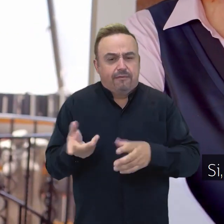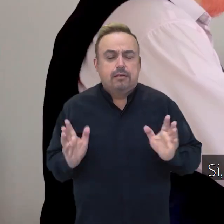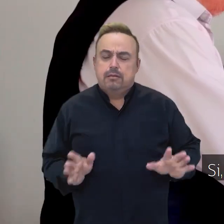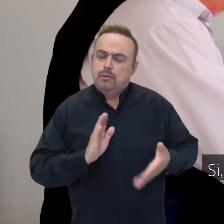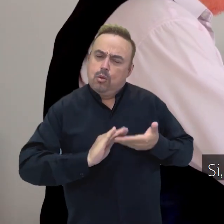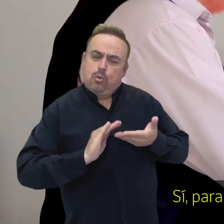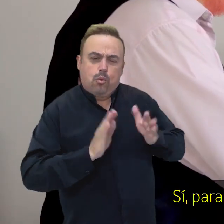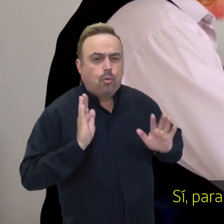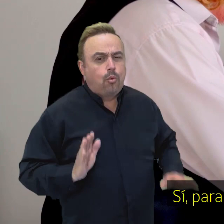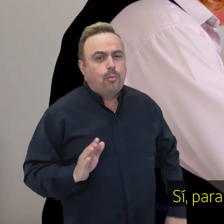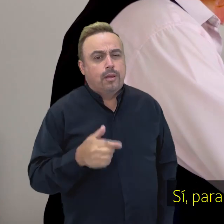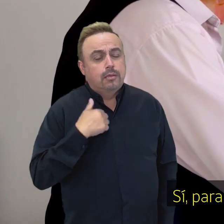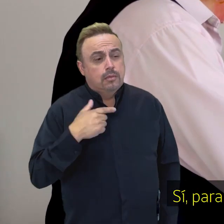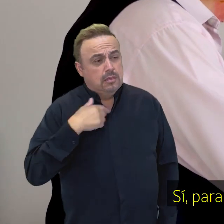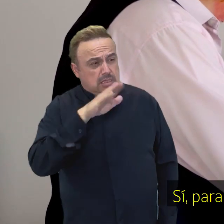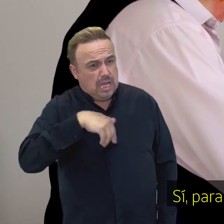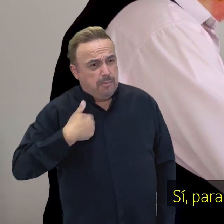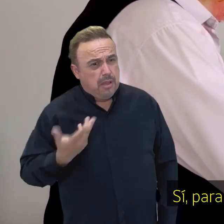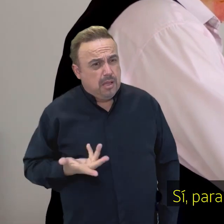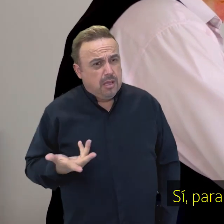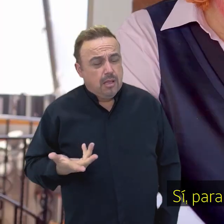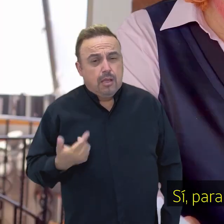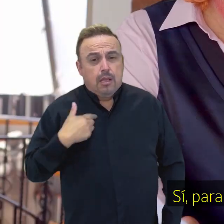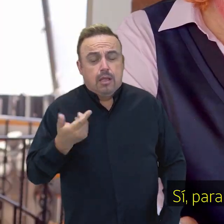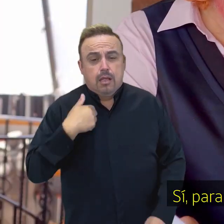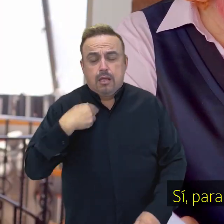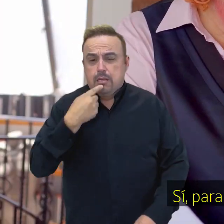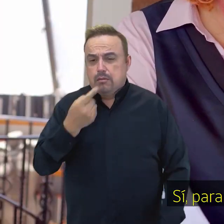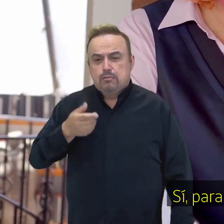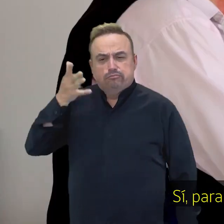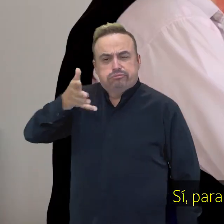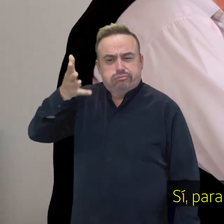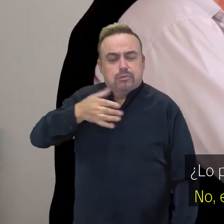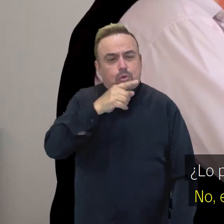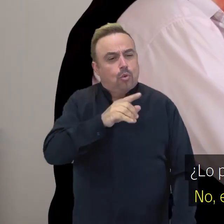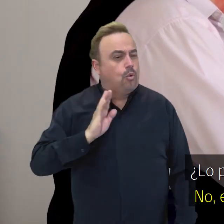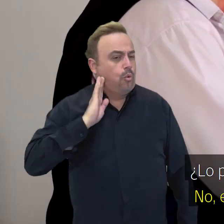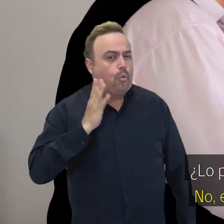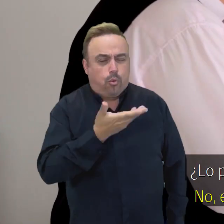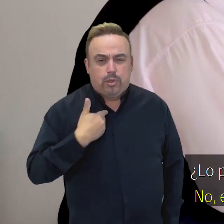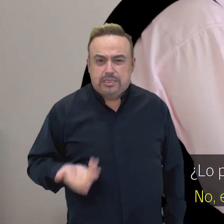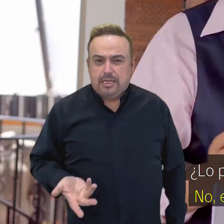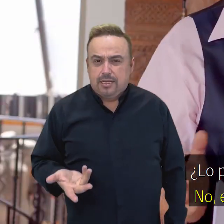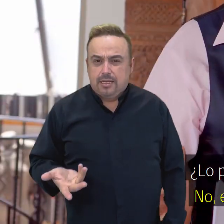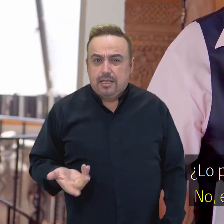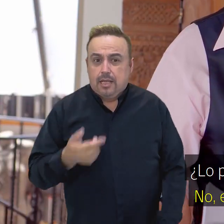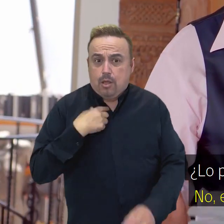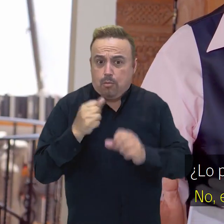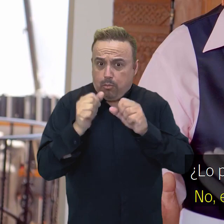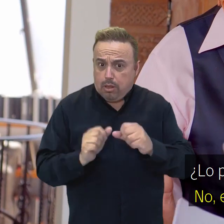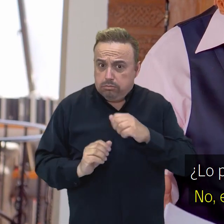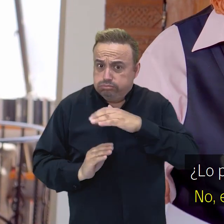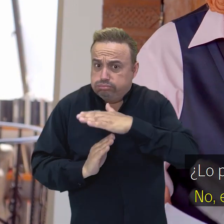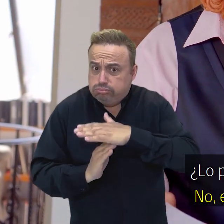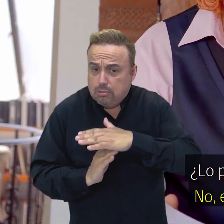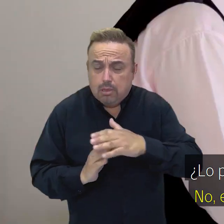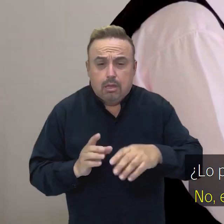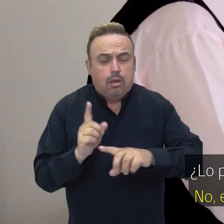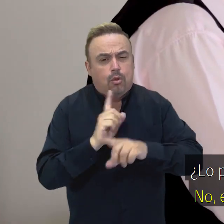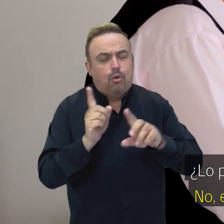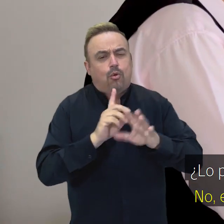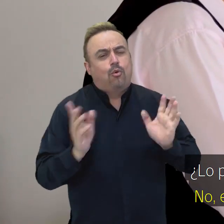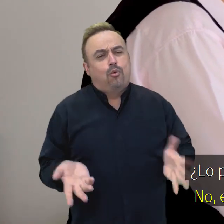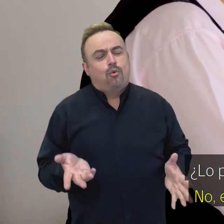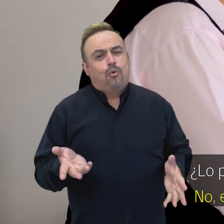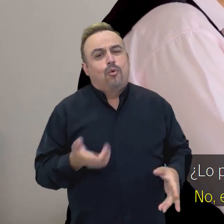Guru. Ah, ¿y usted para eso me llamó? ¿Qué, para que cojiaga mi jerga, cojioja? Sí, bueno, yo lo puedo interrumpir en algún momento. No,